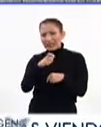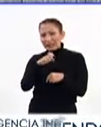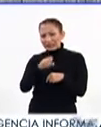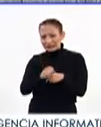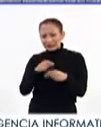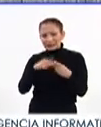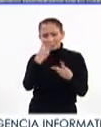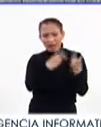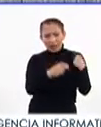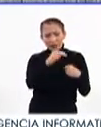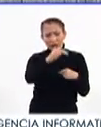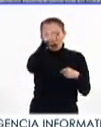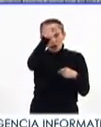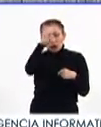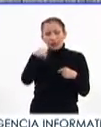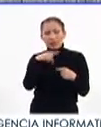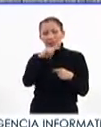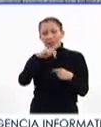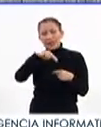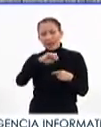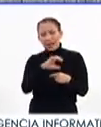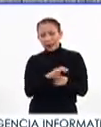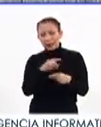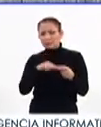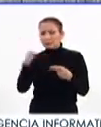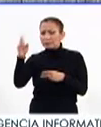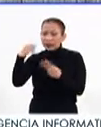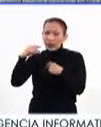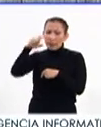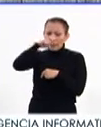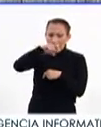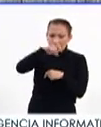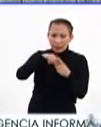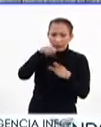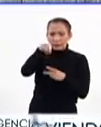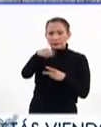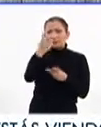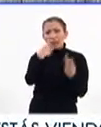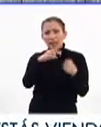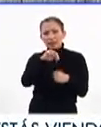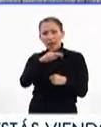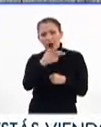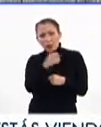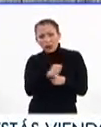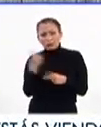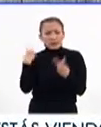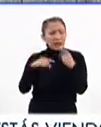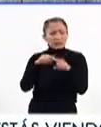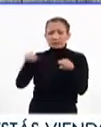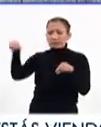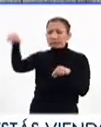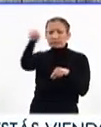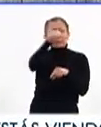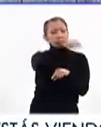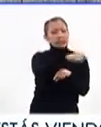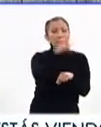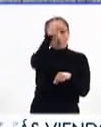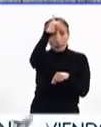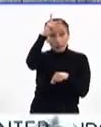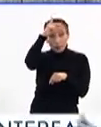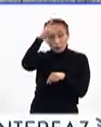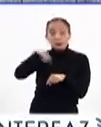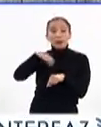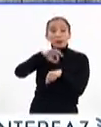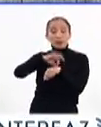también, vienen del norte, vienen los tenec, vienen mayas, vienen nahuas, vienen de Perú,